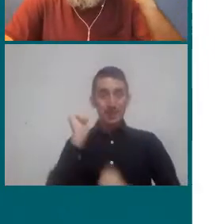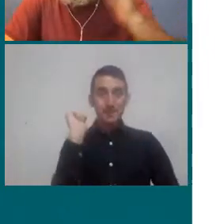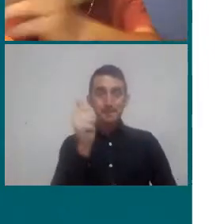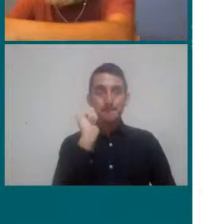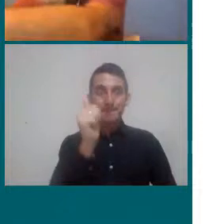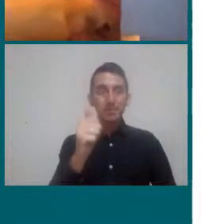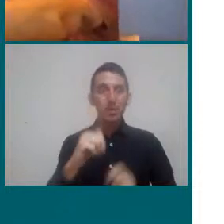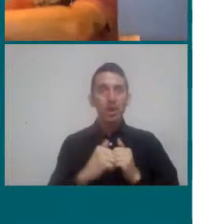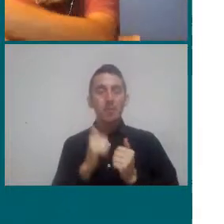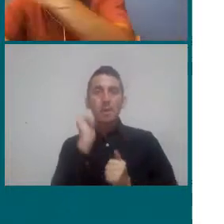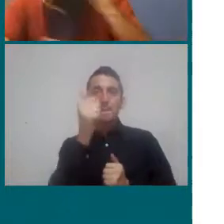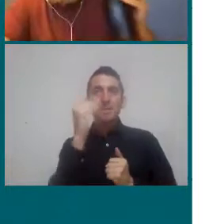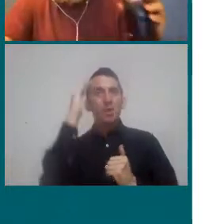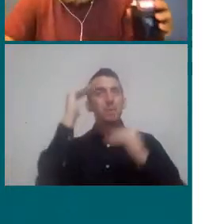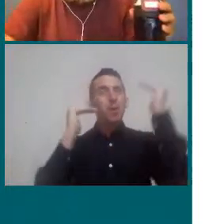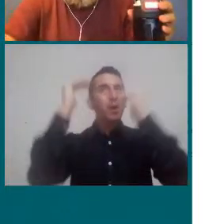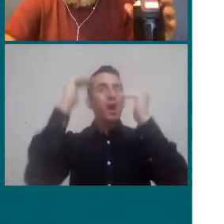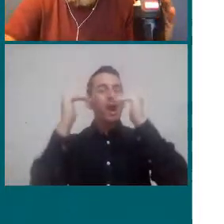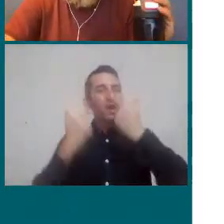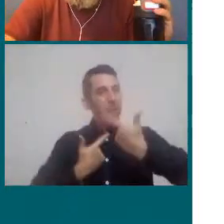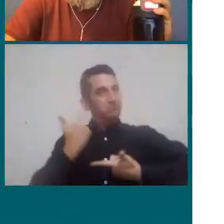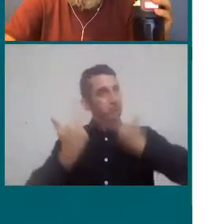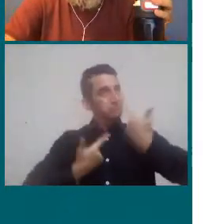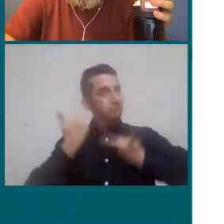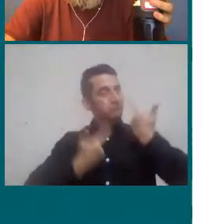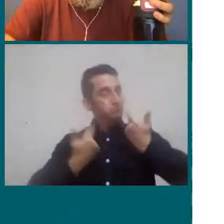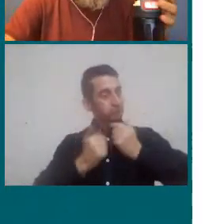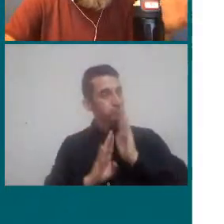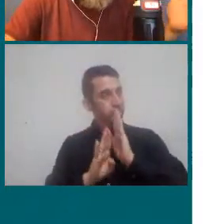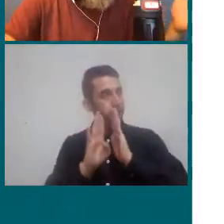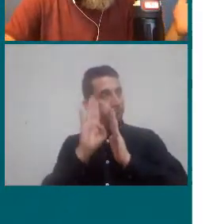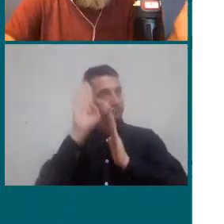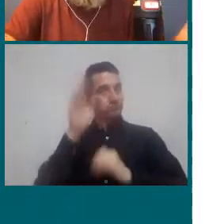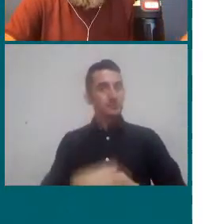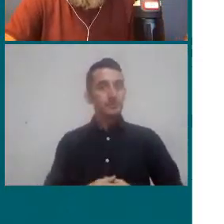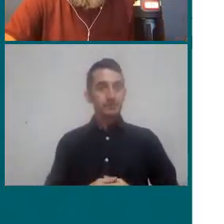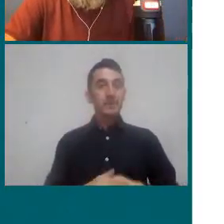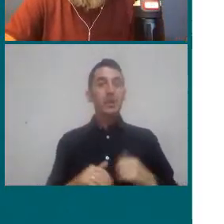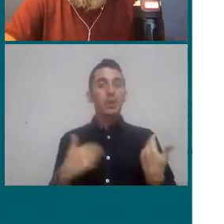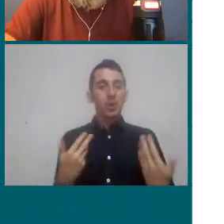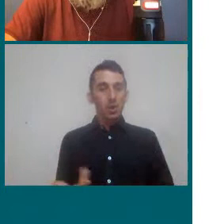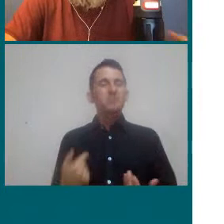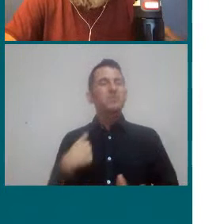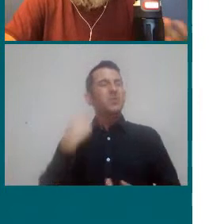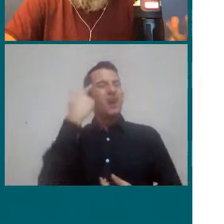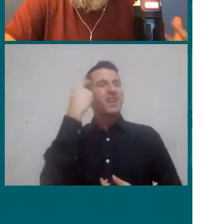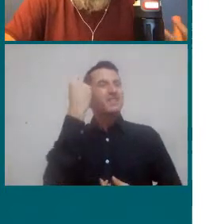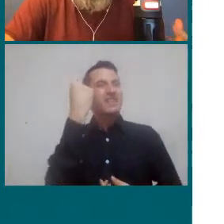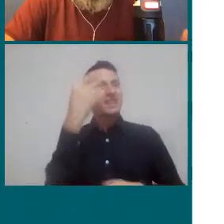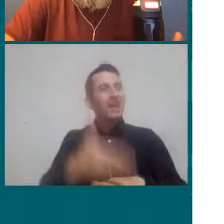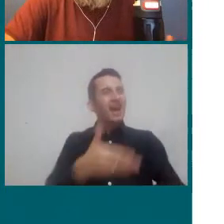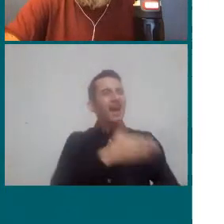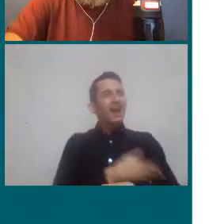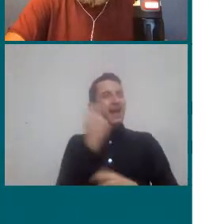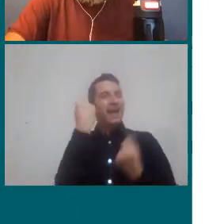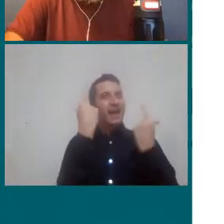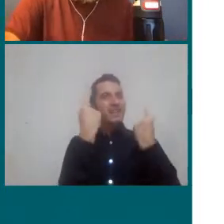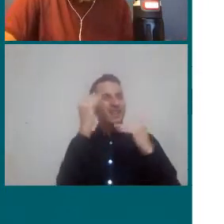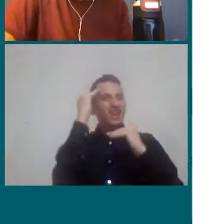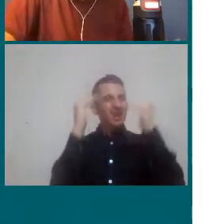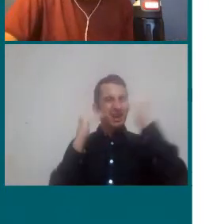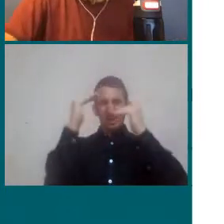trabajen competencialmente? Y dije, bueno, pues es que lo primero que tengo que entender es qué es una